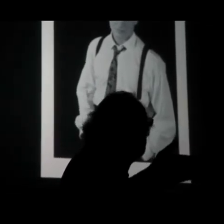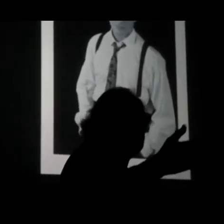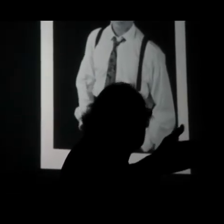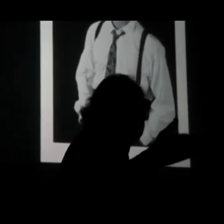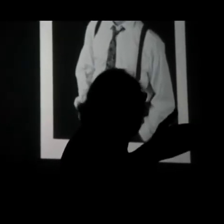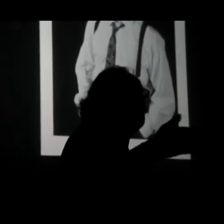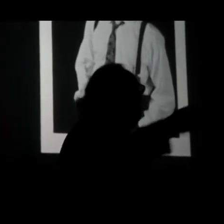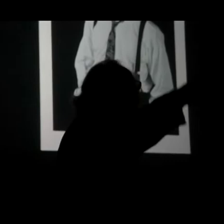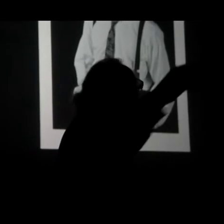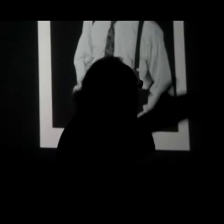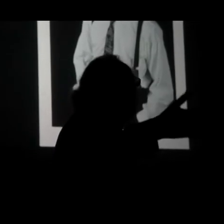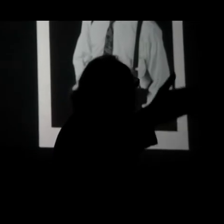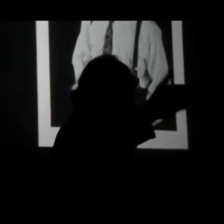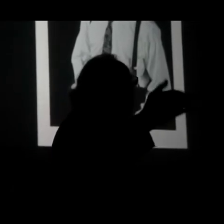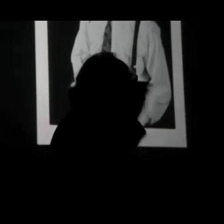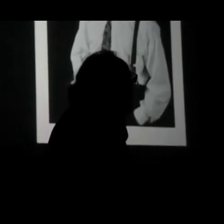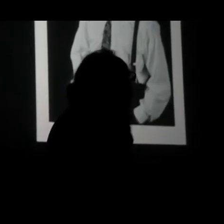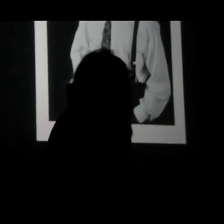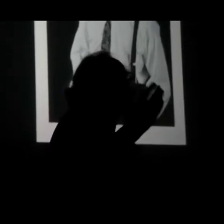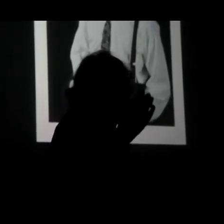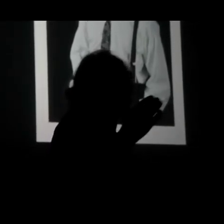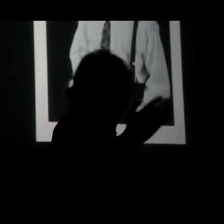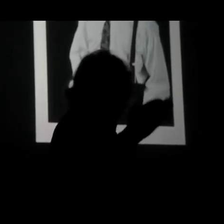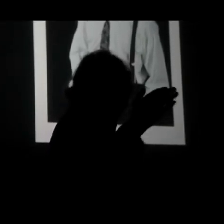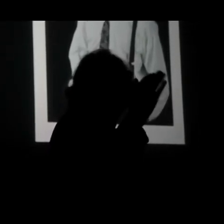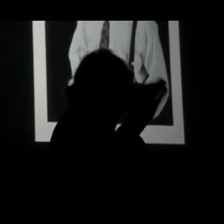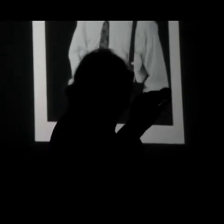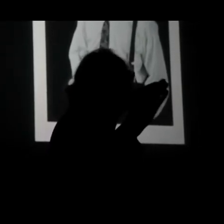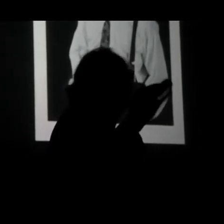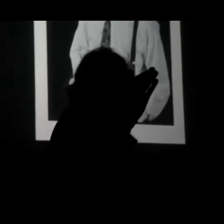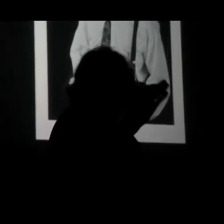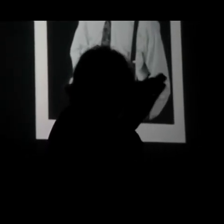en esos años a cientos de personalidades de distintos ámbitos.